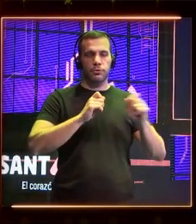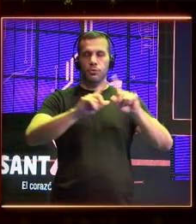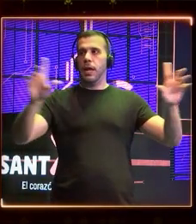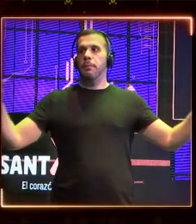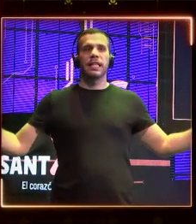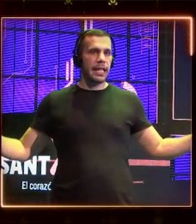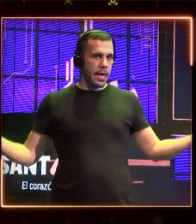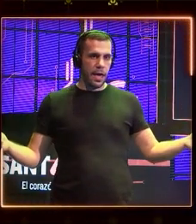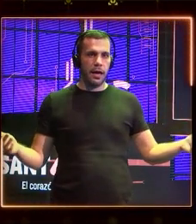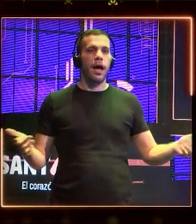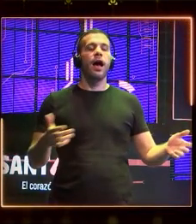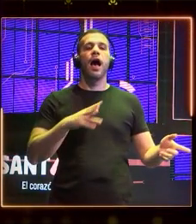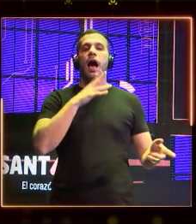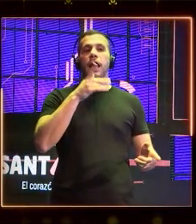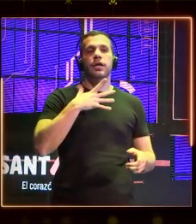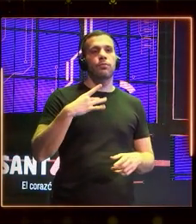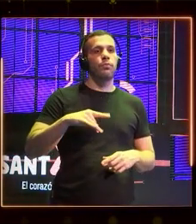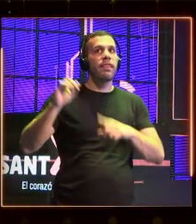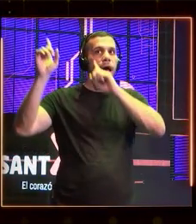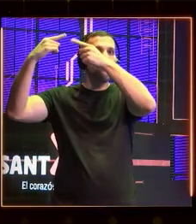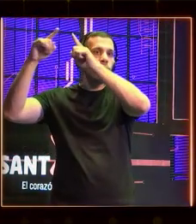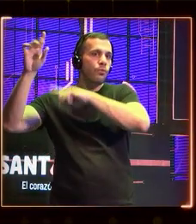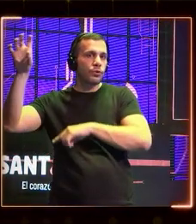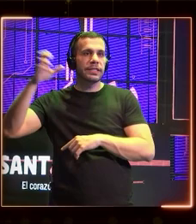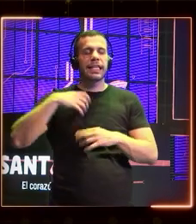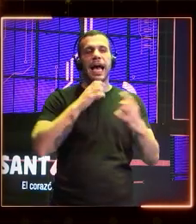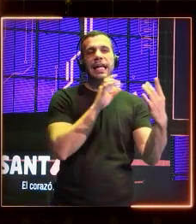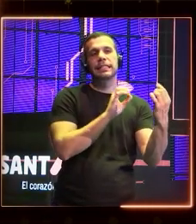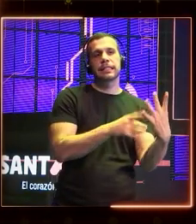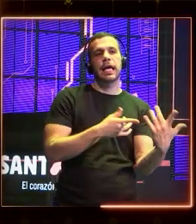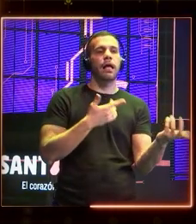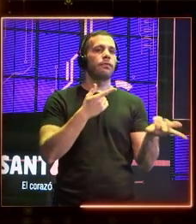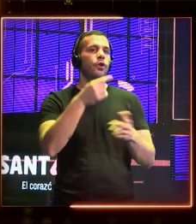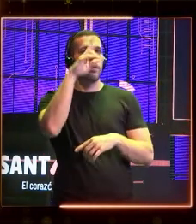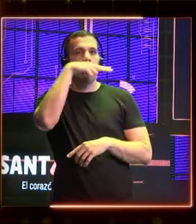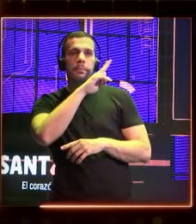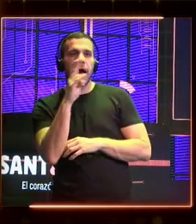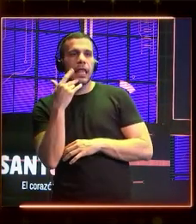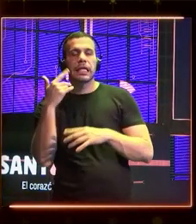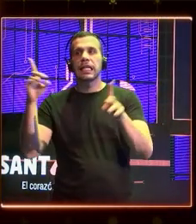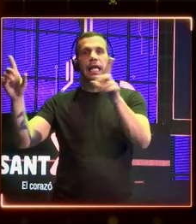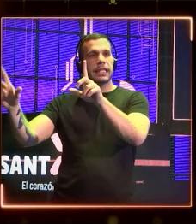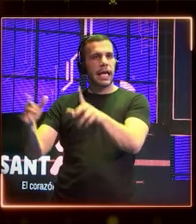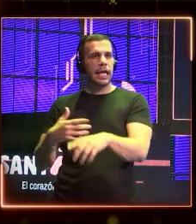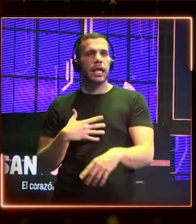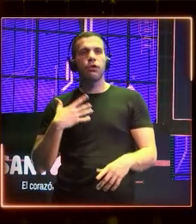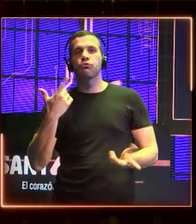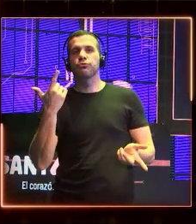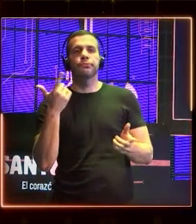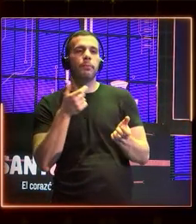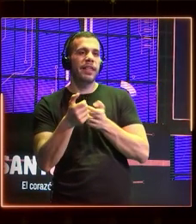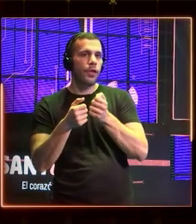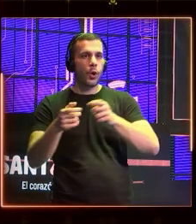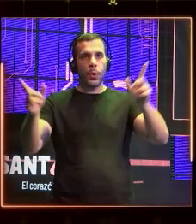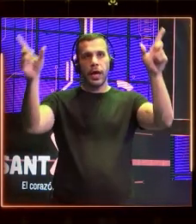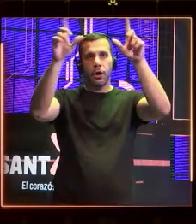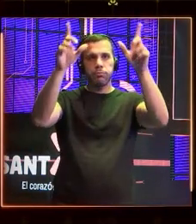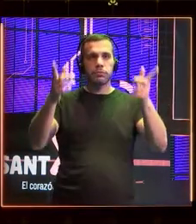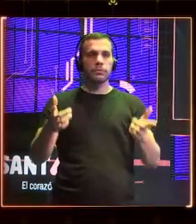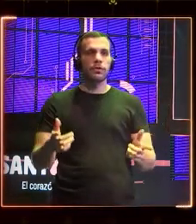Mac aquí flotando encima de mí la música el chat con mis padres la tele un videojuego